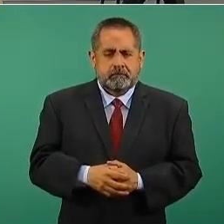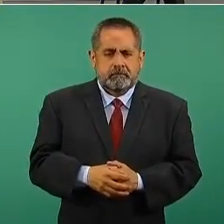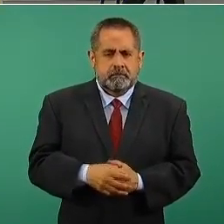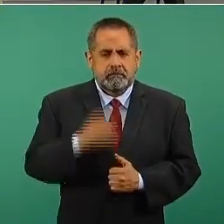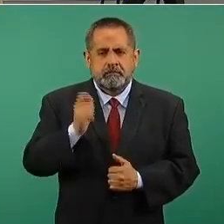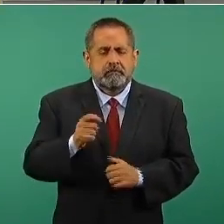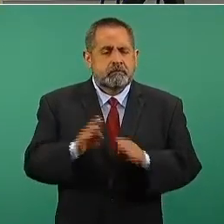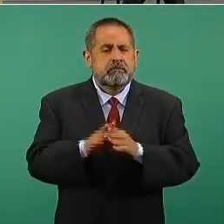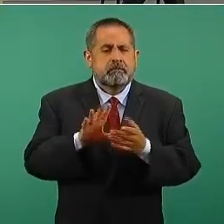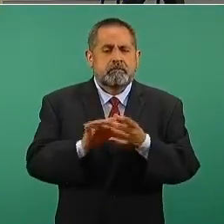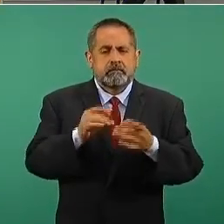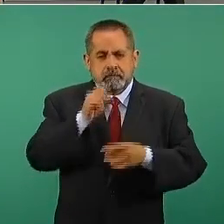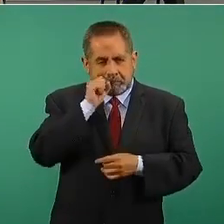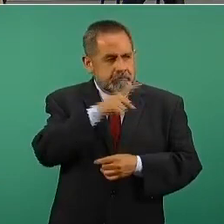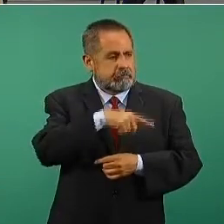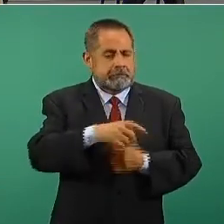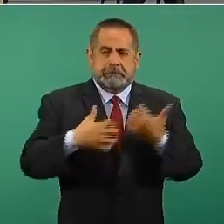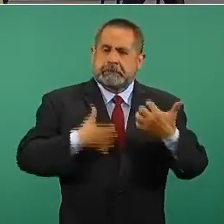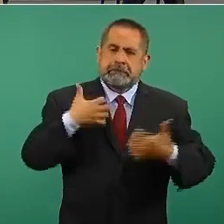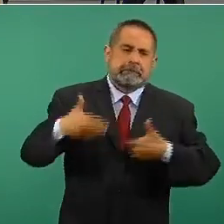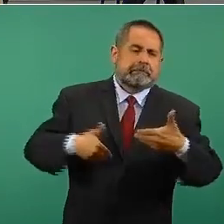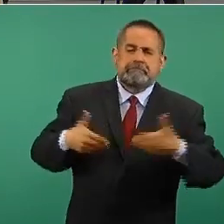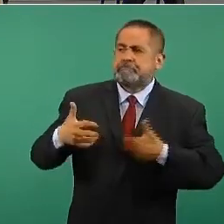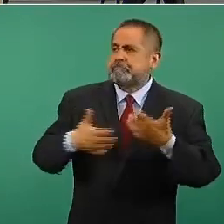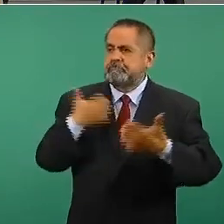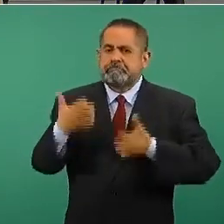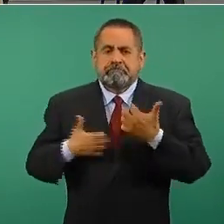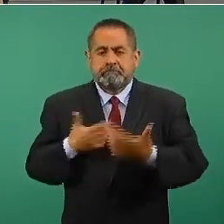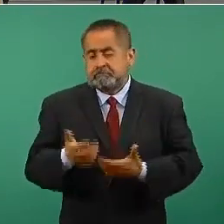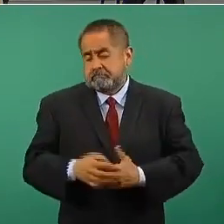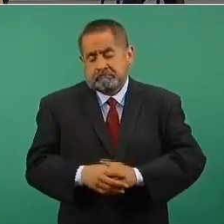es lo que también les molesta mucho,